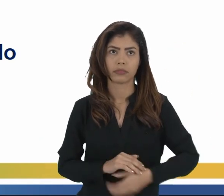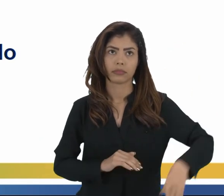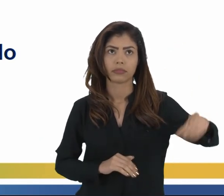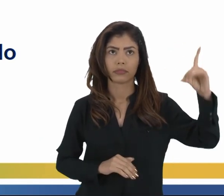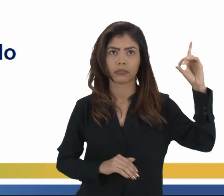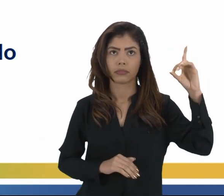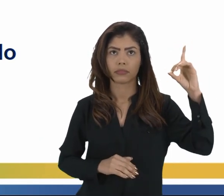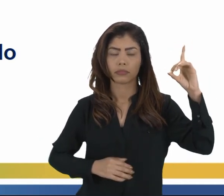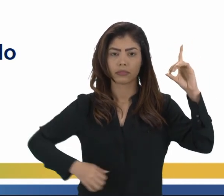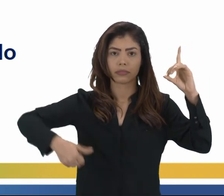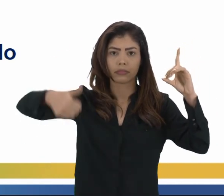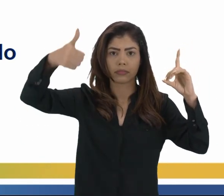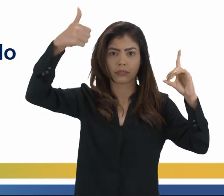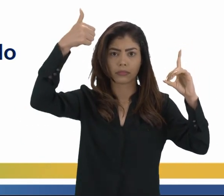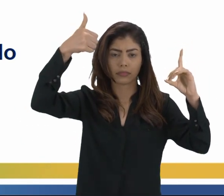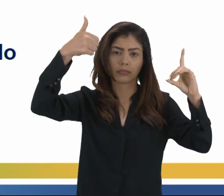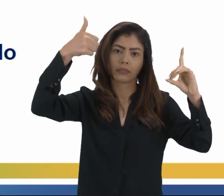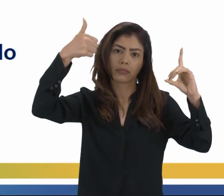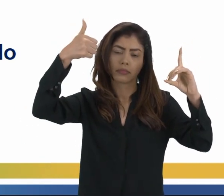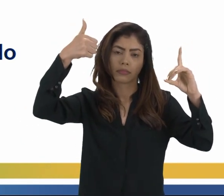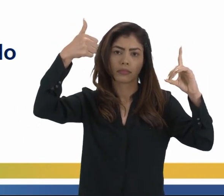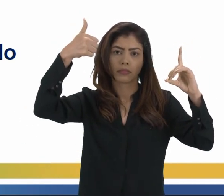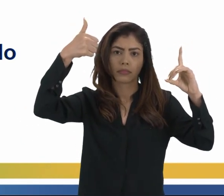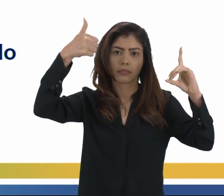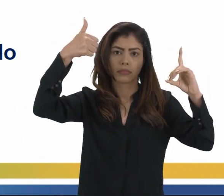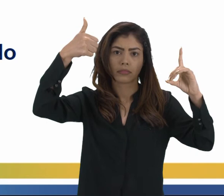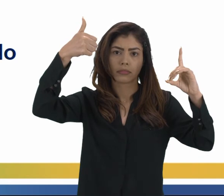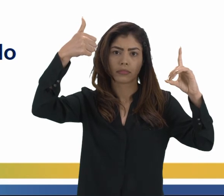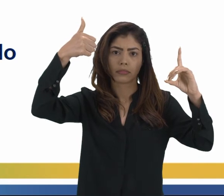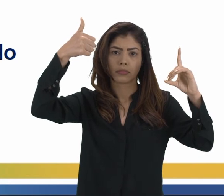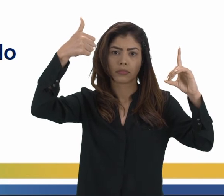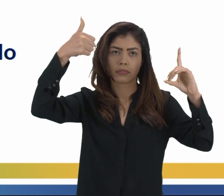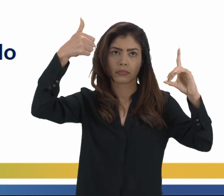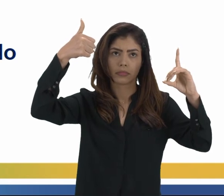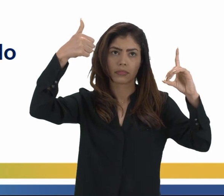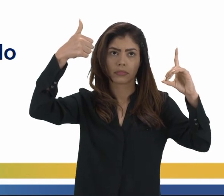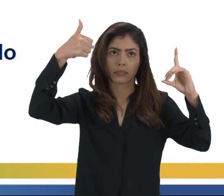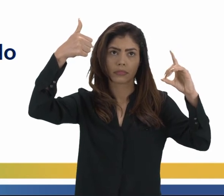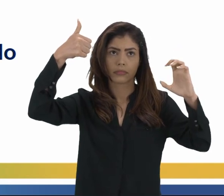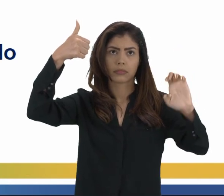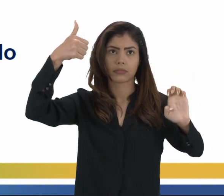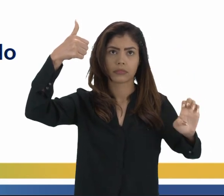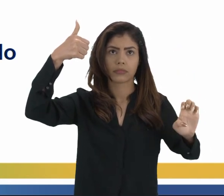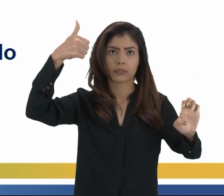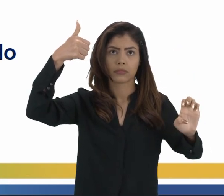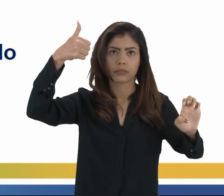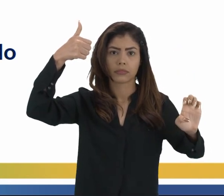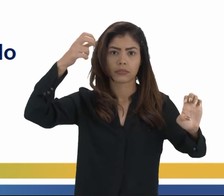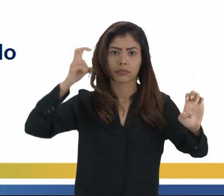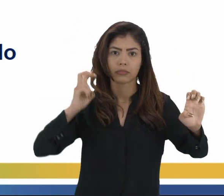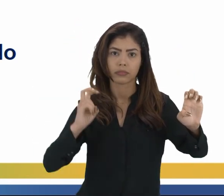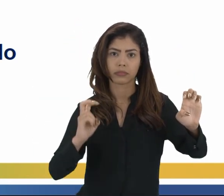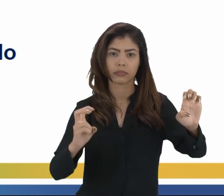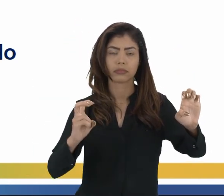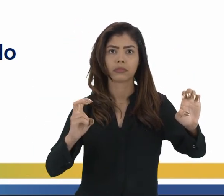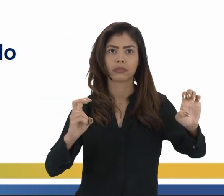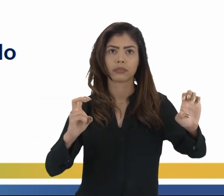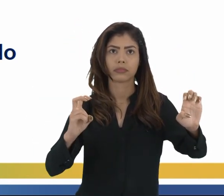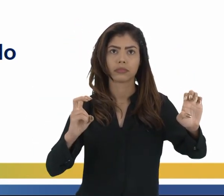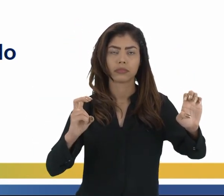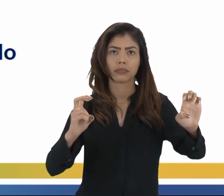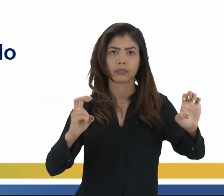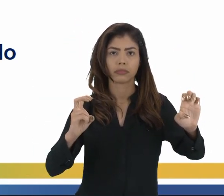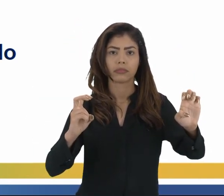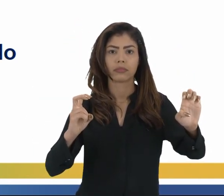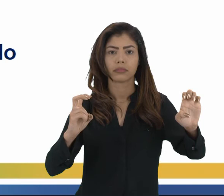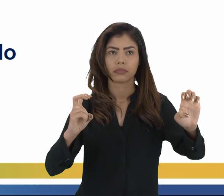de repetición, necesaria o no. Metonímia tiene la idea de relación de sentido.